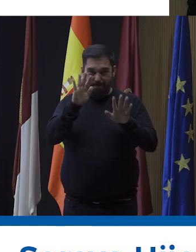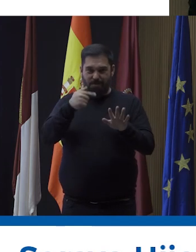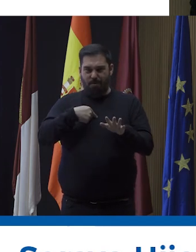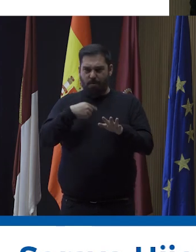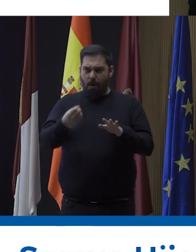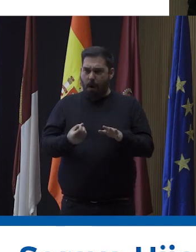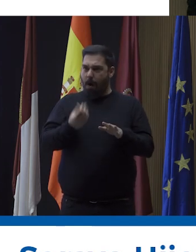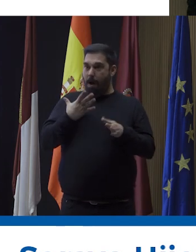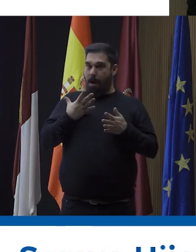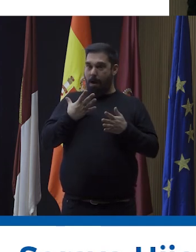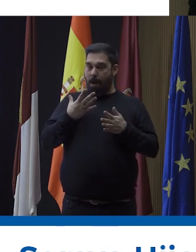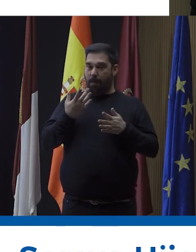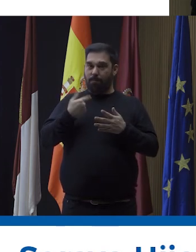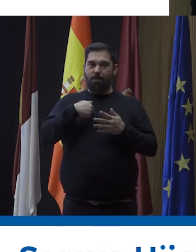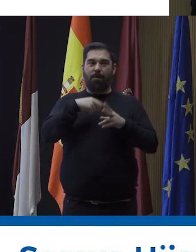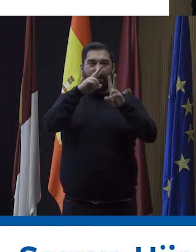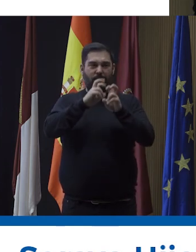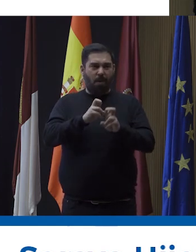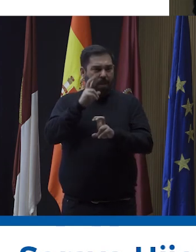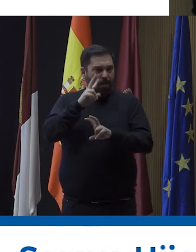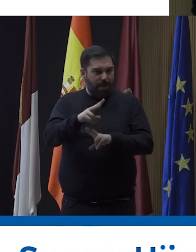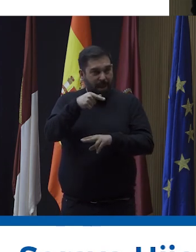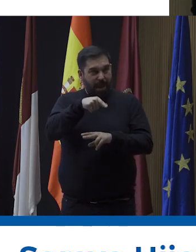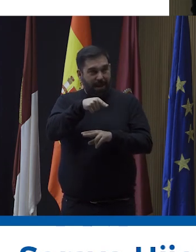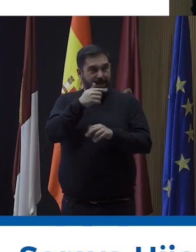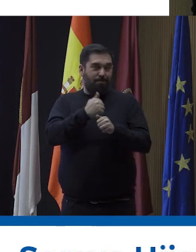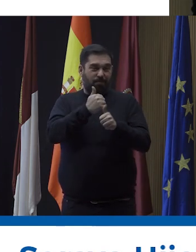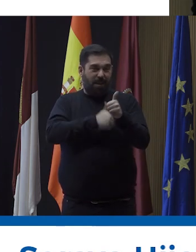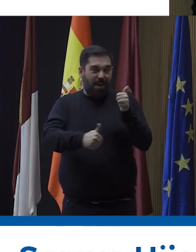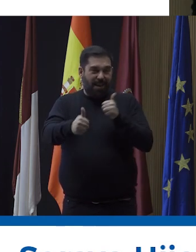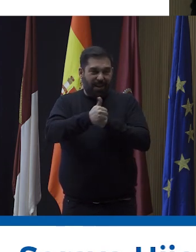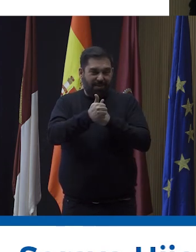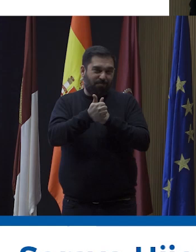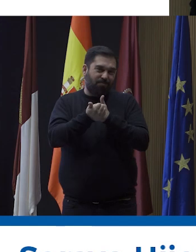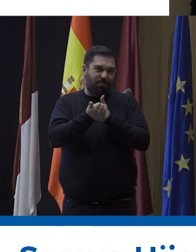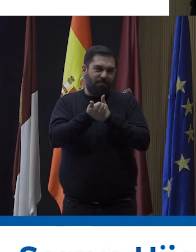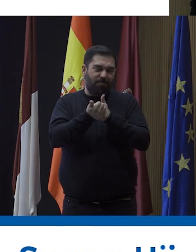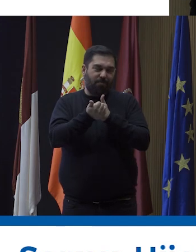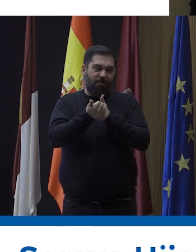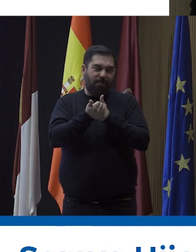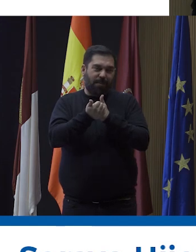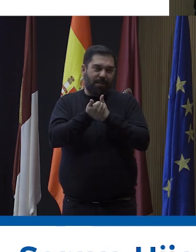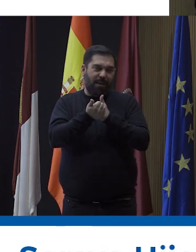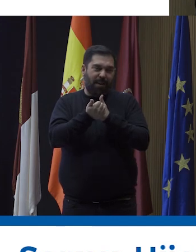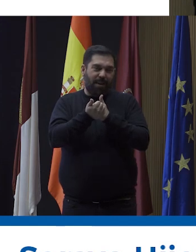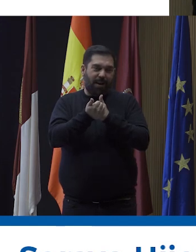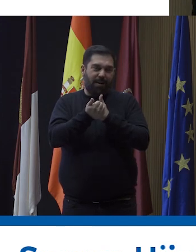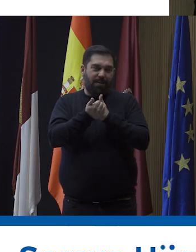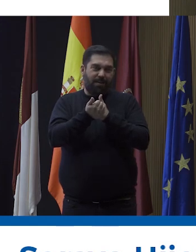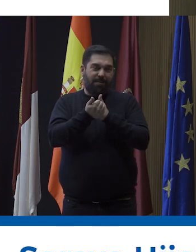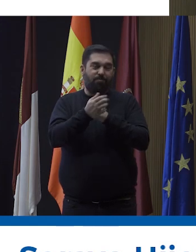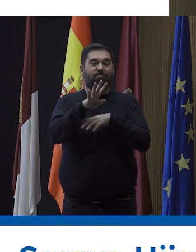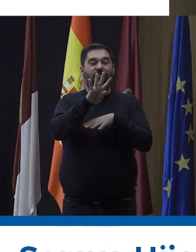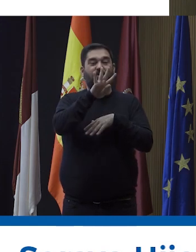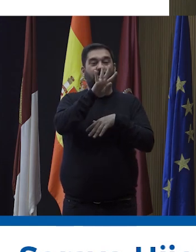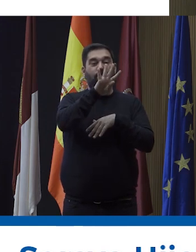sorprendió cuando vi estudios en los que hablaban de, por ejemplo, prevalencia, o sea, que de cada 4 mujeres mayores de